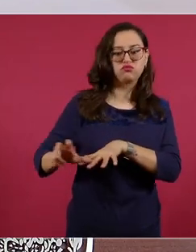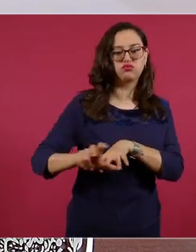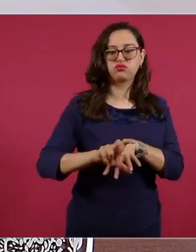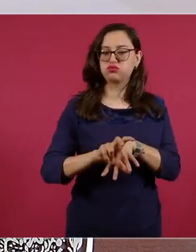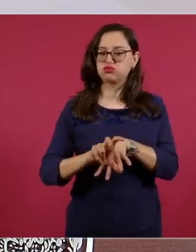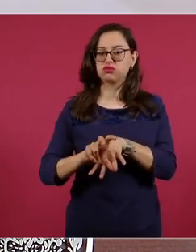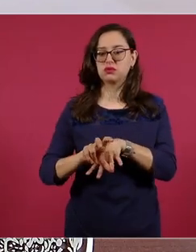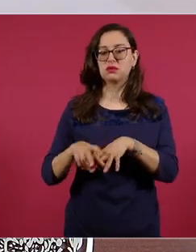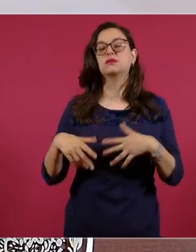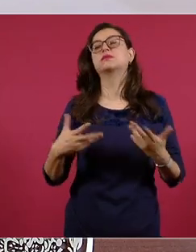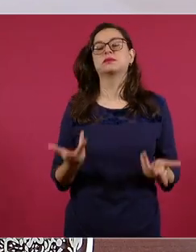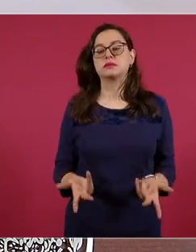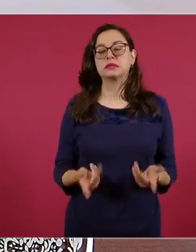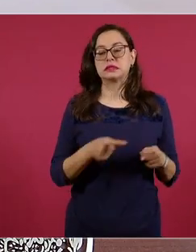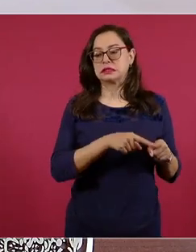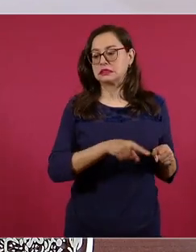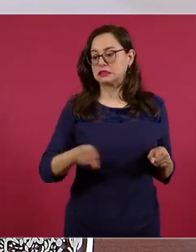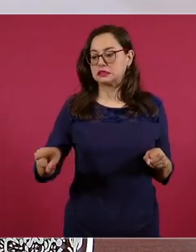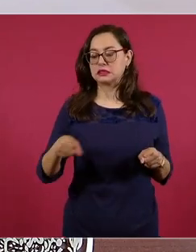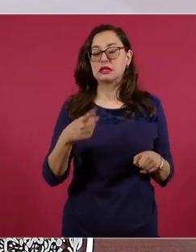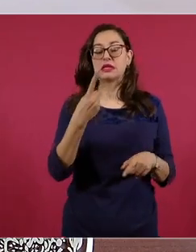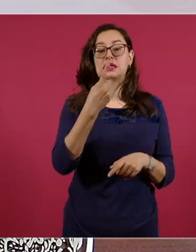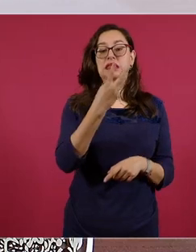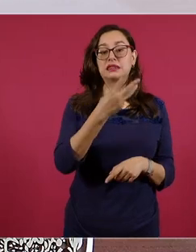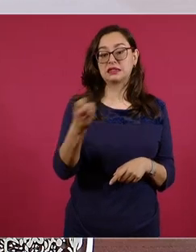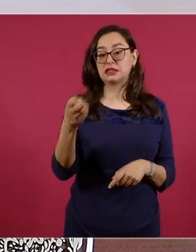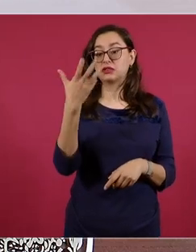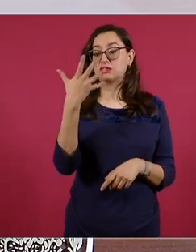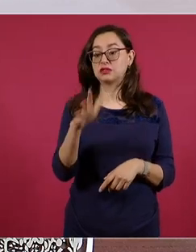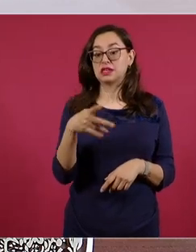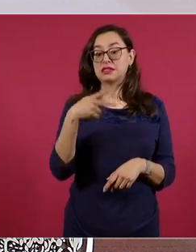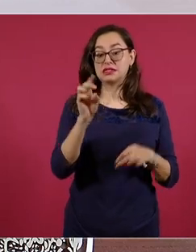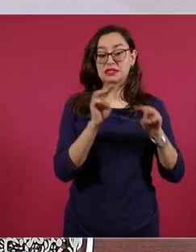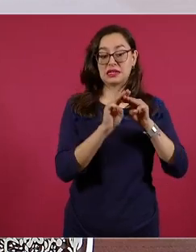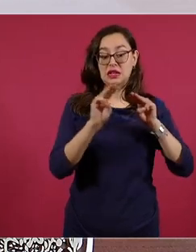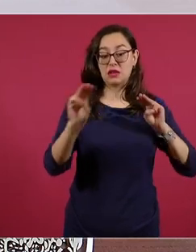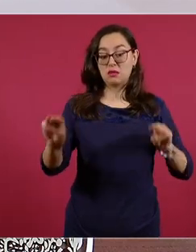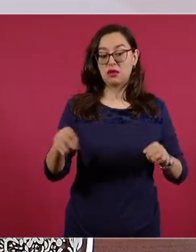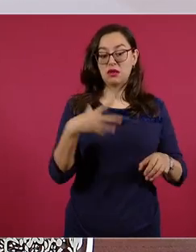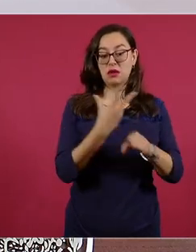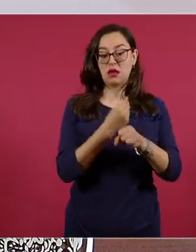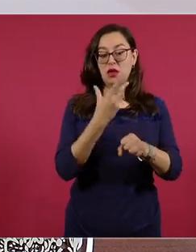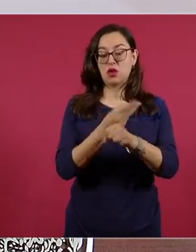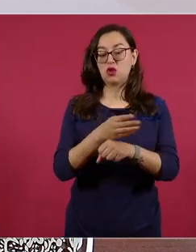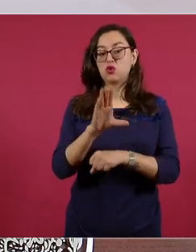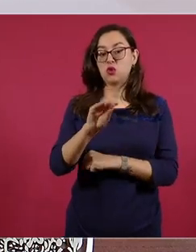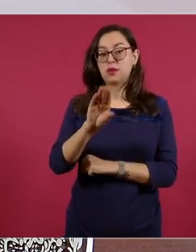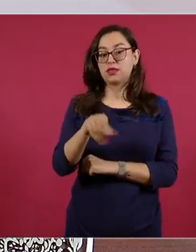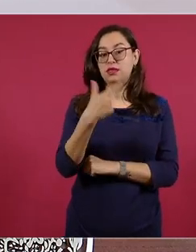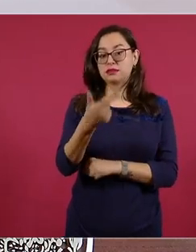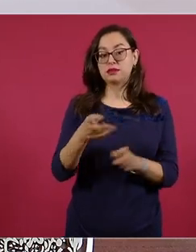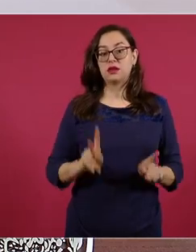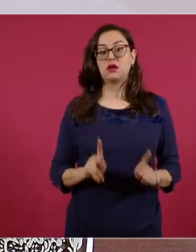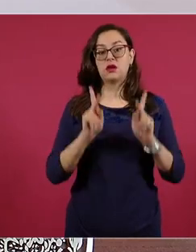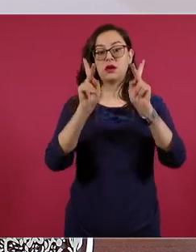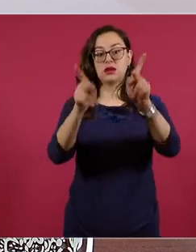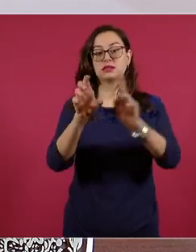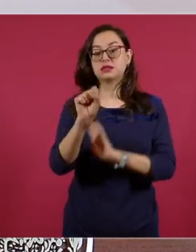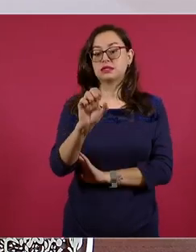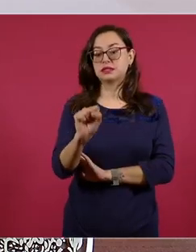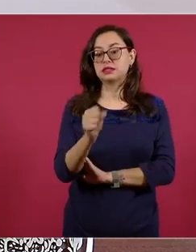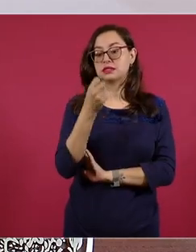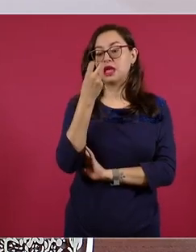a Palenque y solamente estamos rehabilitando 310 kilómetros de vías, 97 puentes y vamos a construir 688 obras de